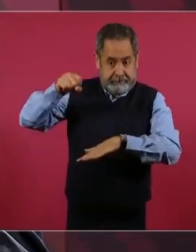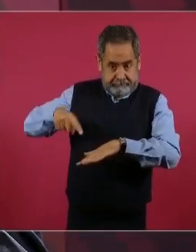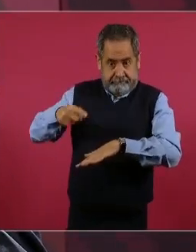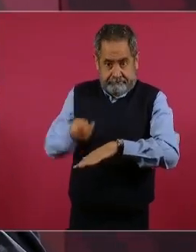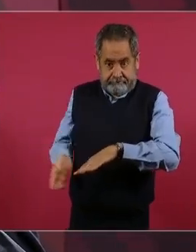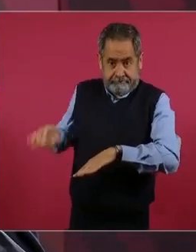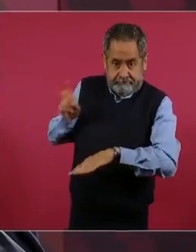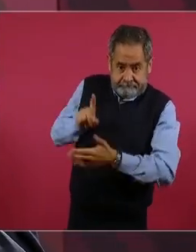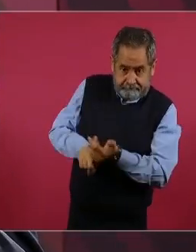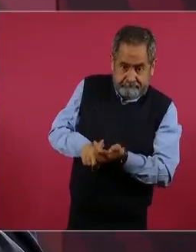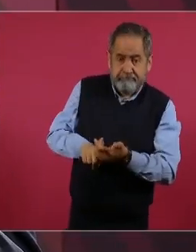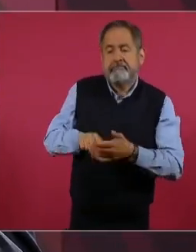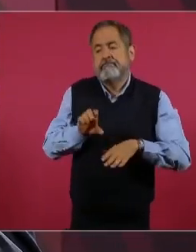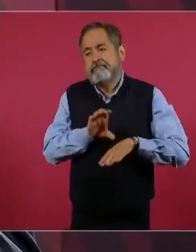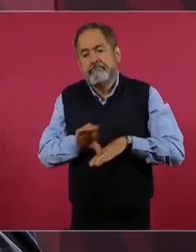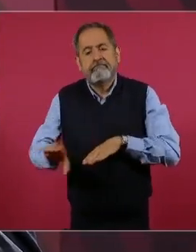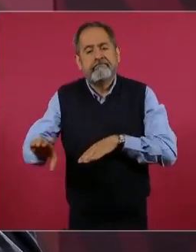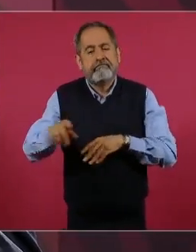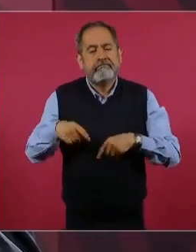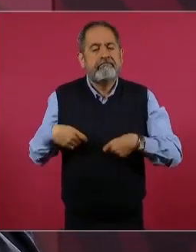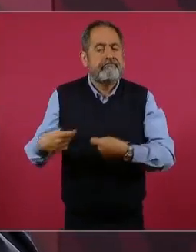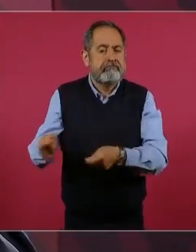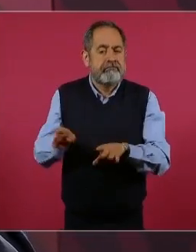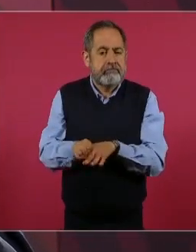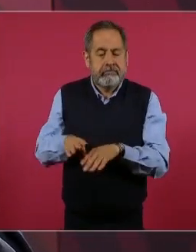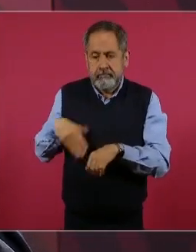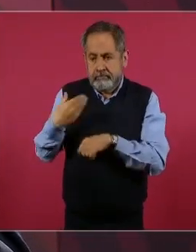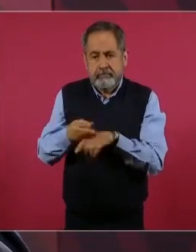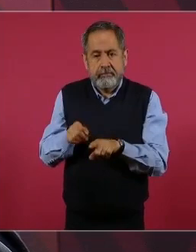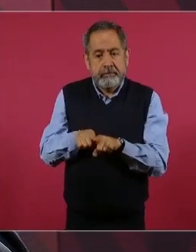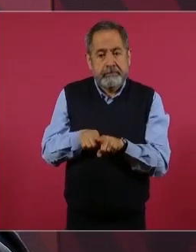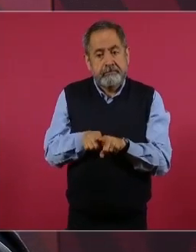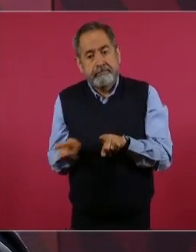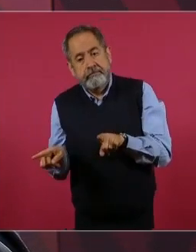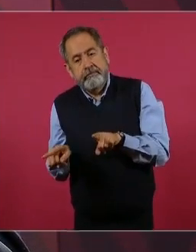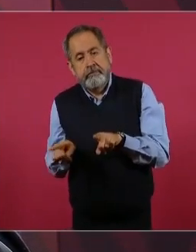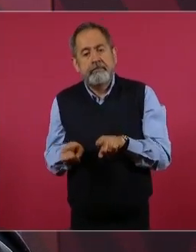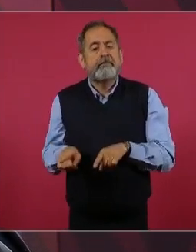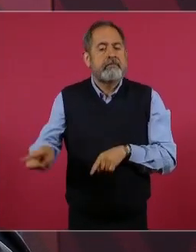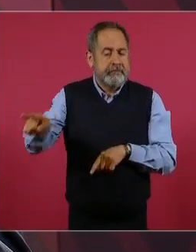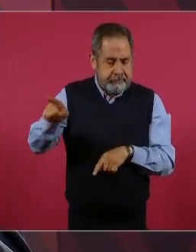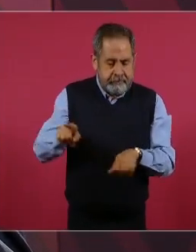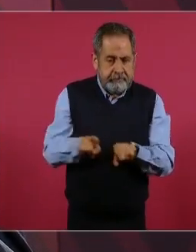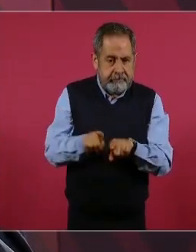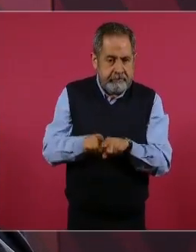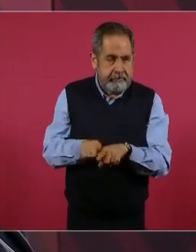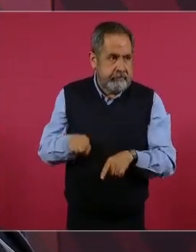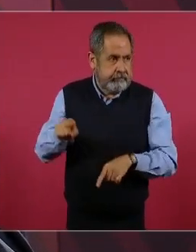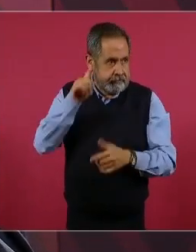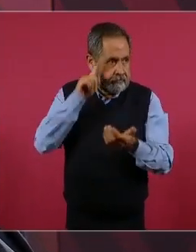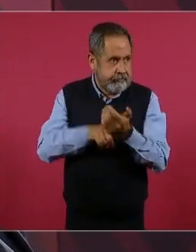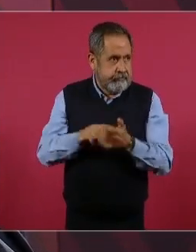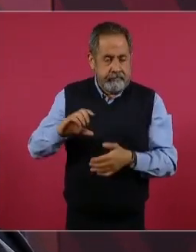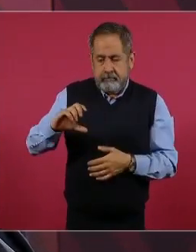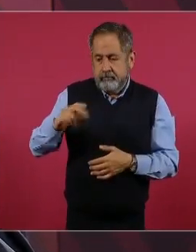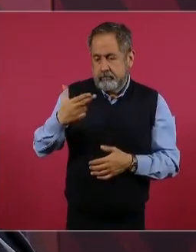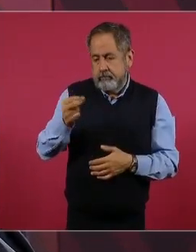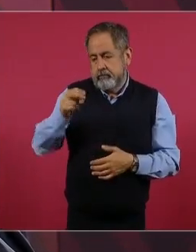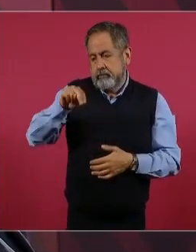y se va a construir un ramal de estación